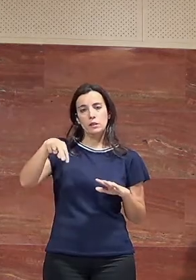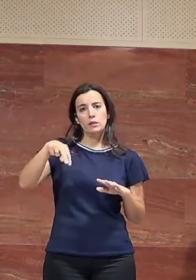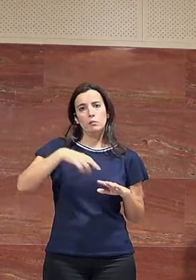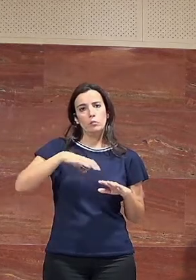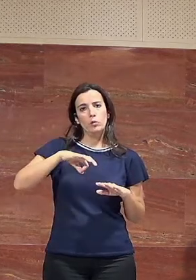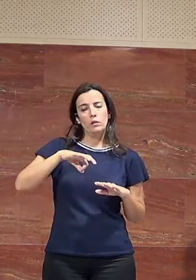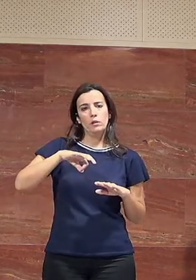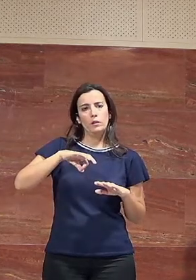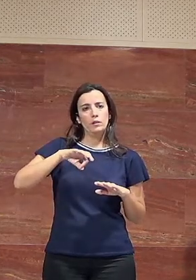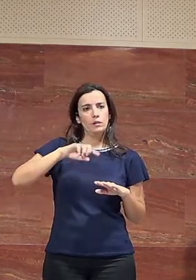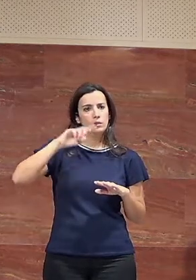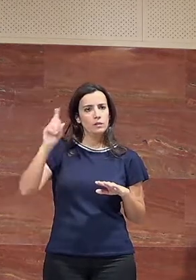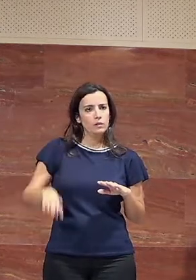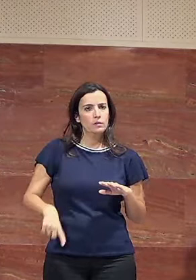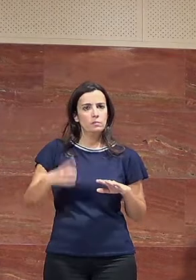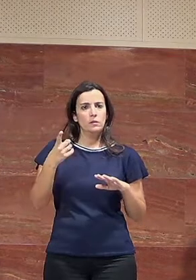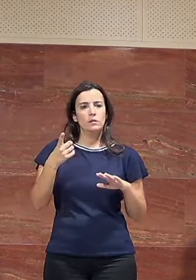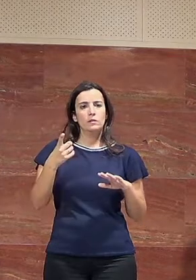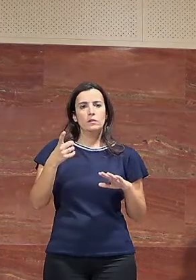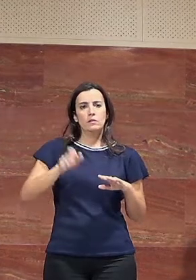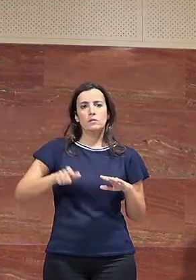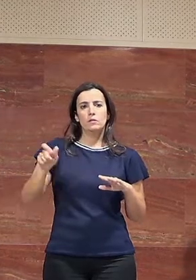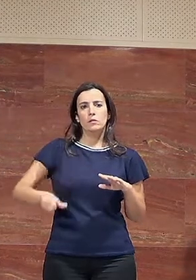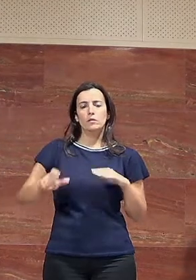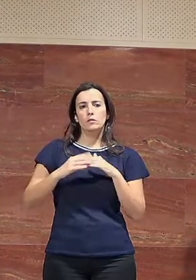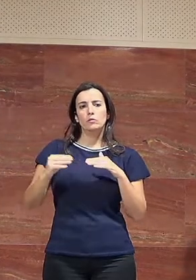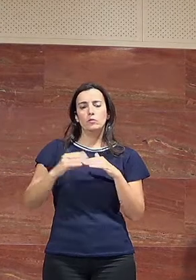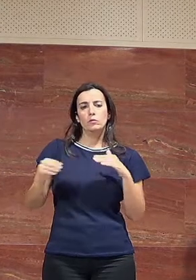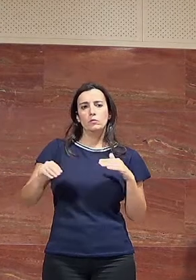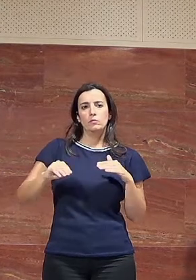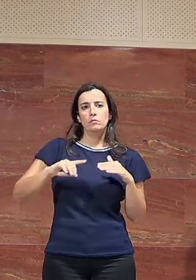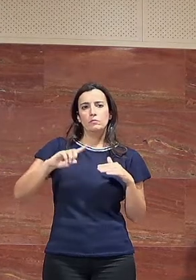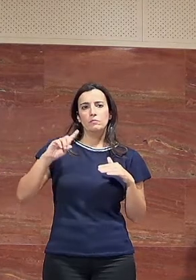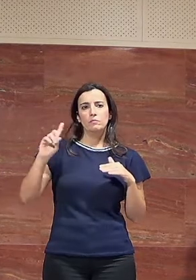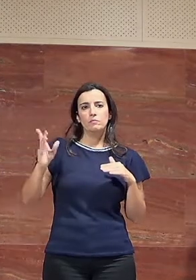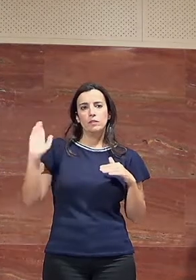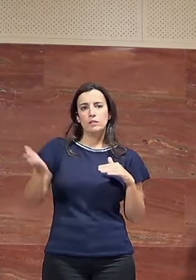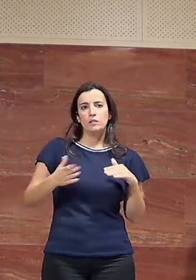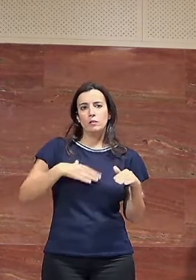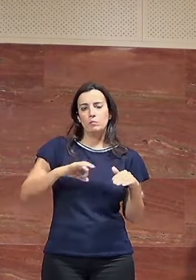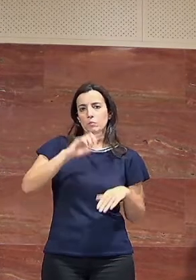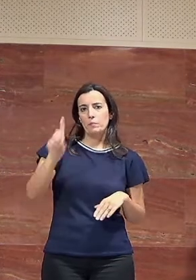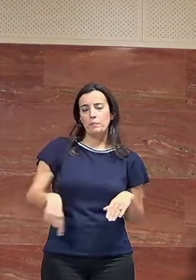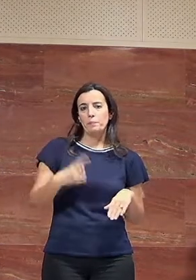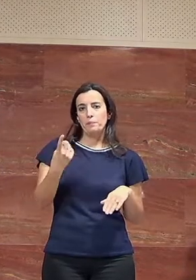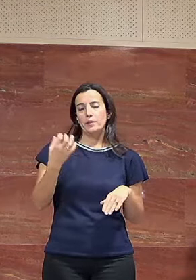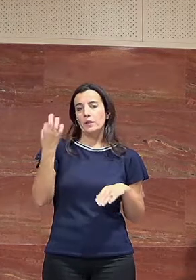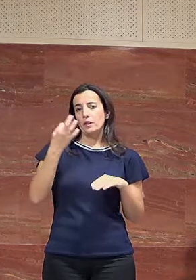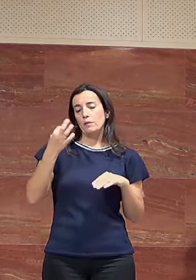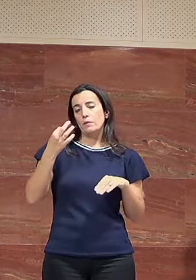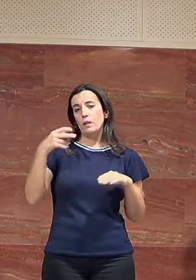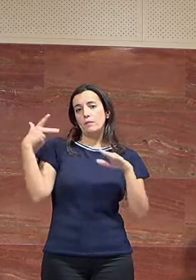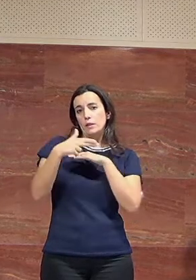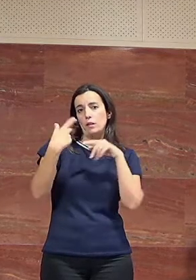peatones? Es decir, que le pongan una sanción importante, ¿no? Es decir, que la policía municipal está para eso, para evitar los aparcamientos indebidos,